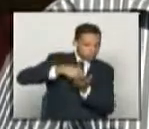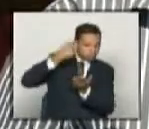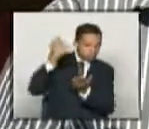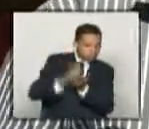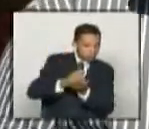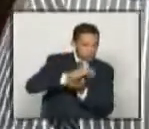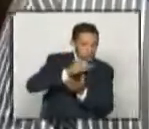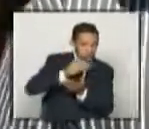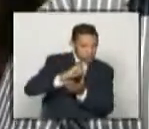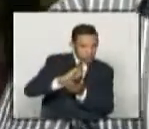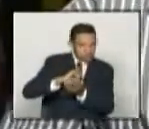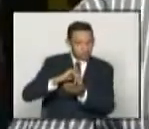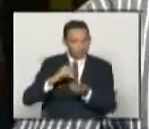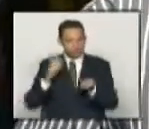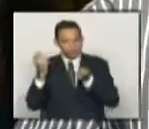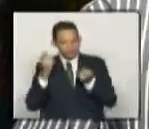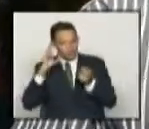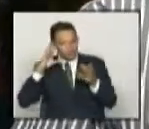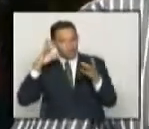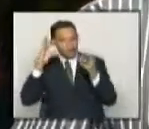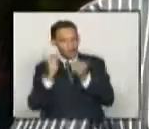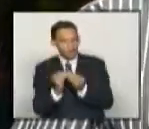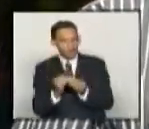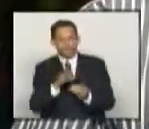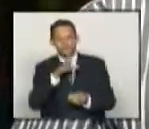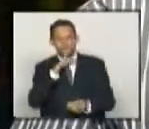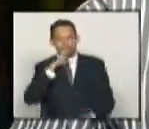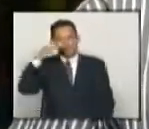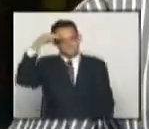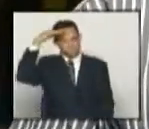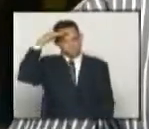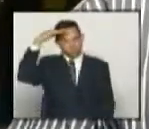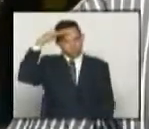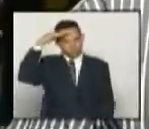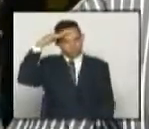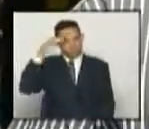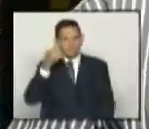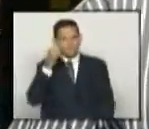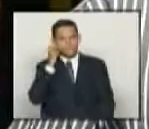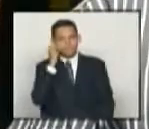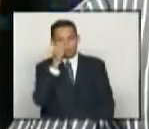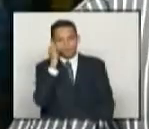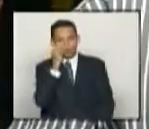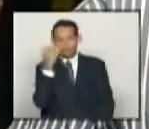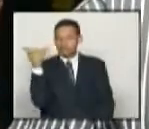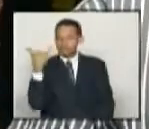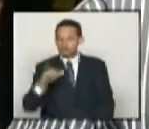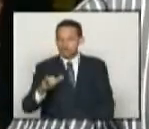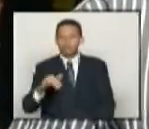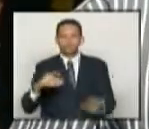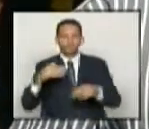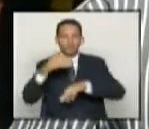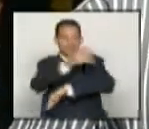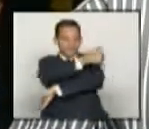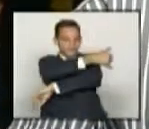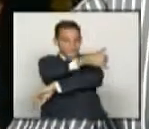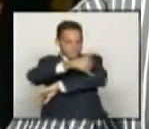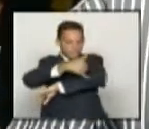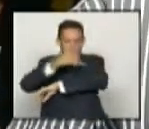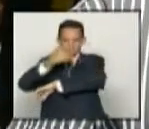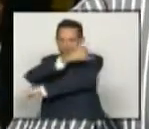el que opera ese trabajo, es la misma policía, el fondo rotatorio. Ya están instalados los postes,